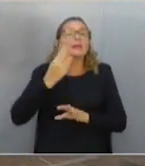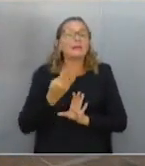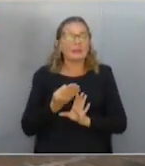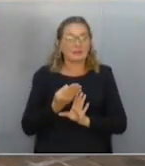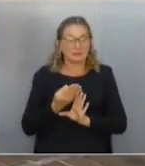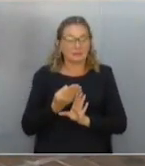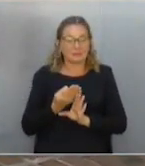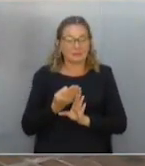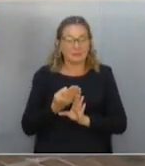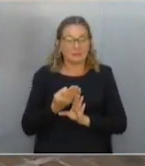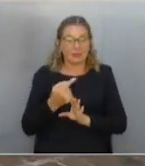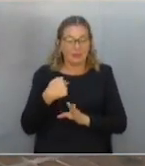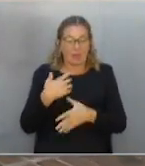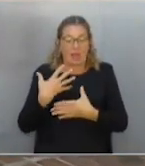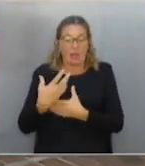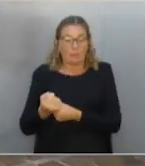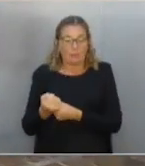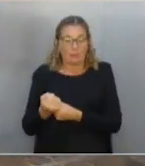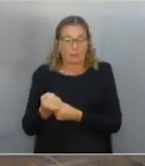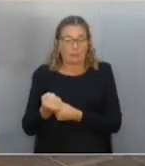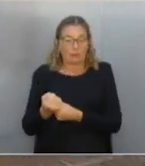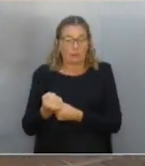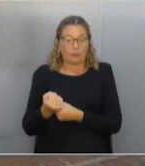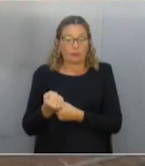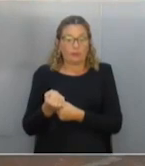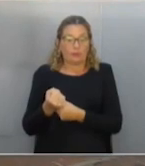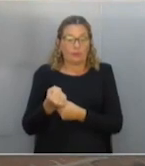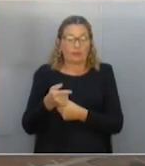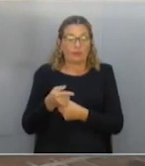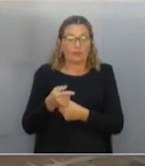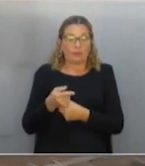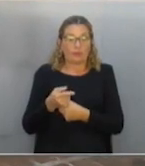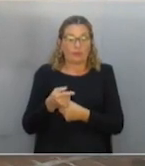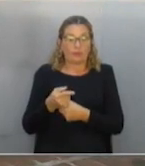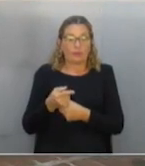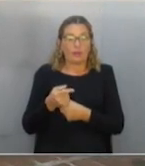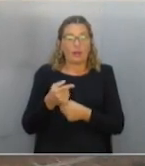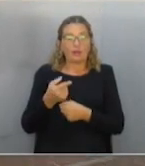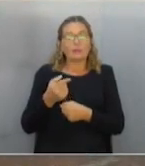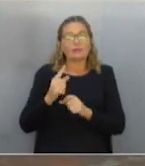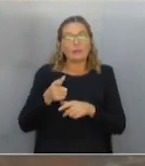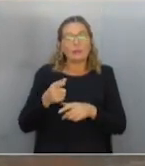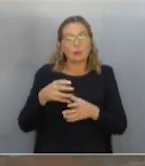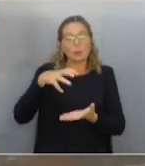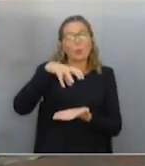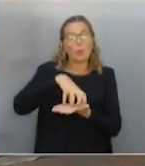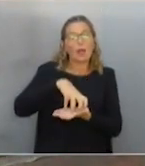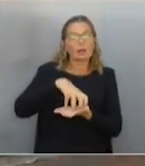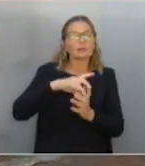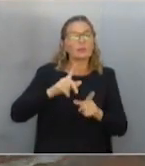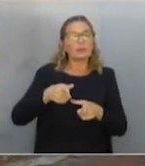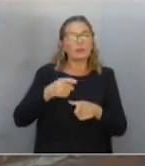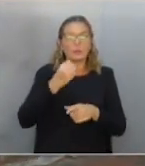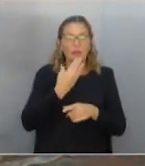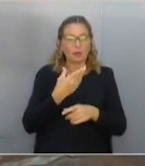mayor apoyo sería con los actos que tengo yo y aparte dándole su espacio. Creo que la